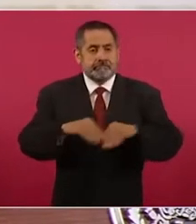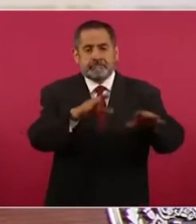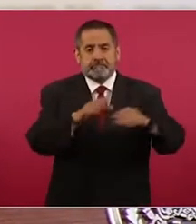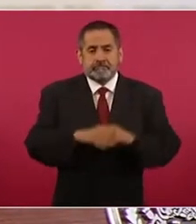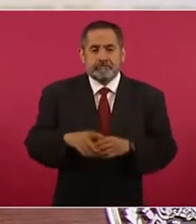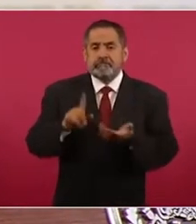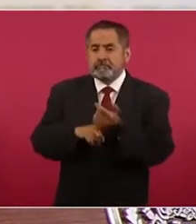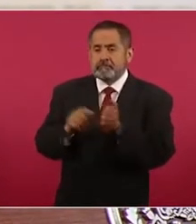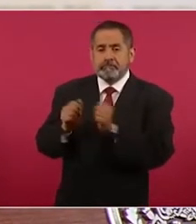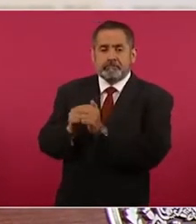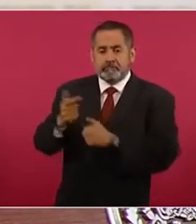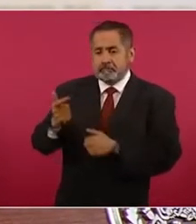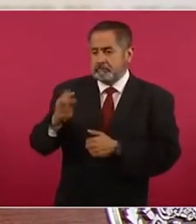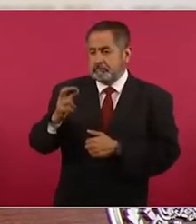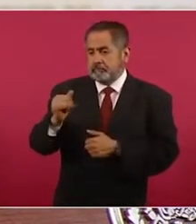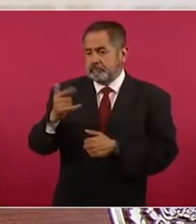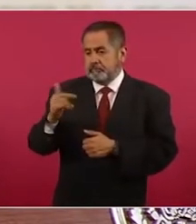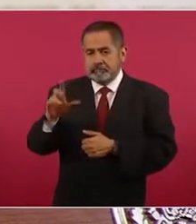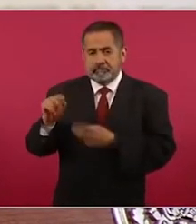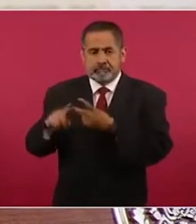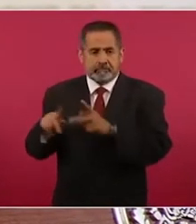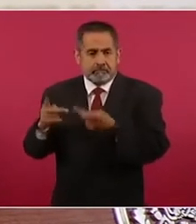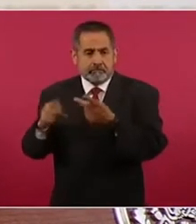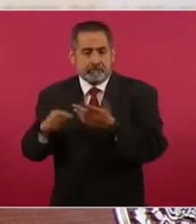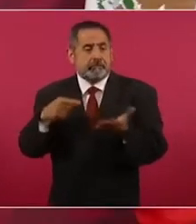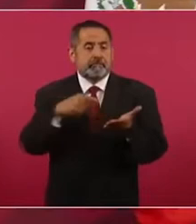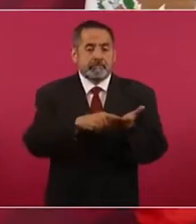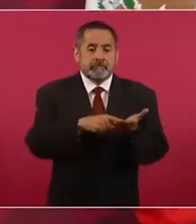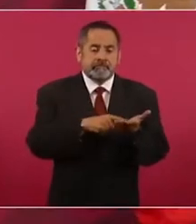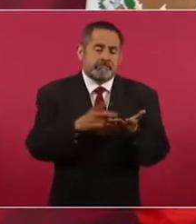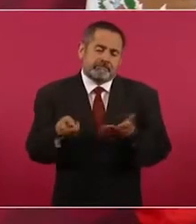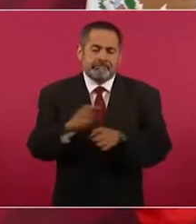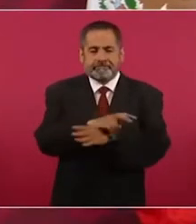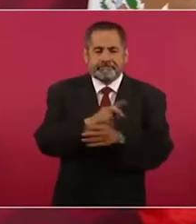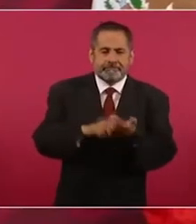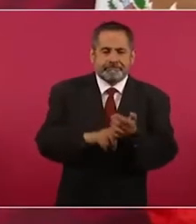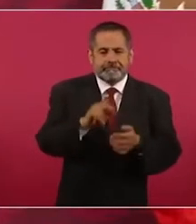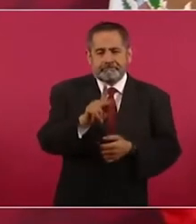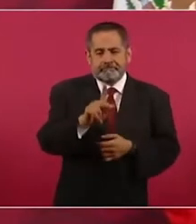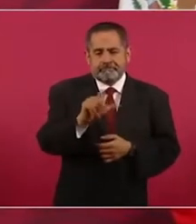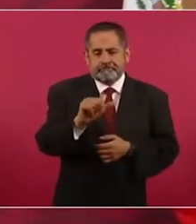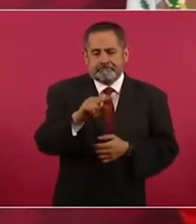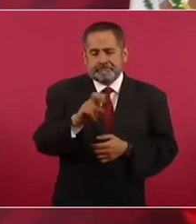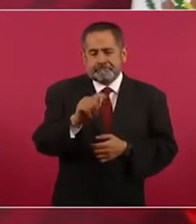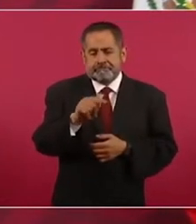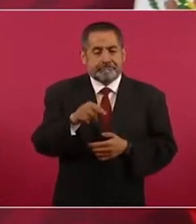con Grijalvo. Este es Planeta, ya cambié de editorial.